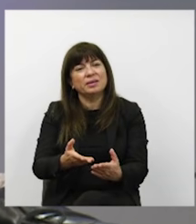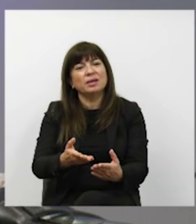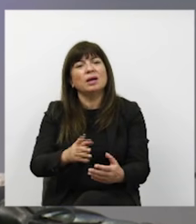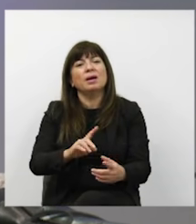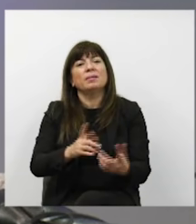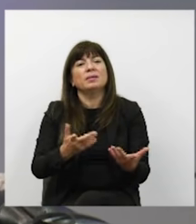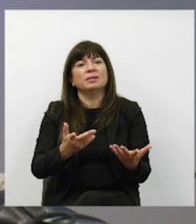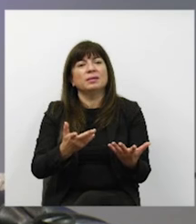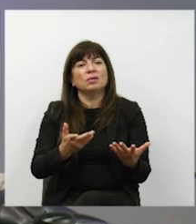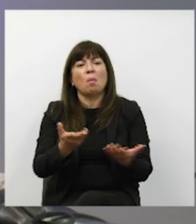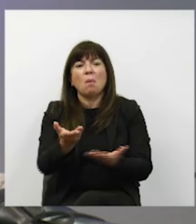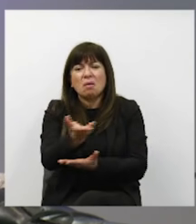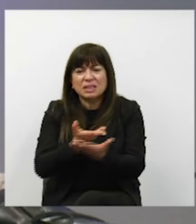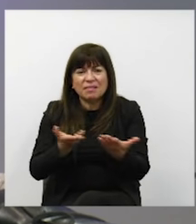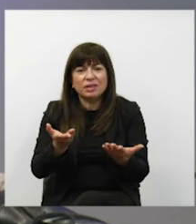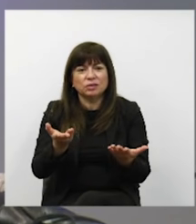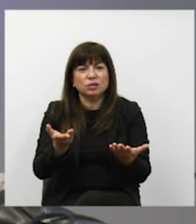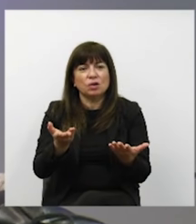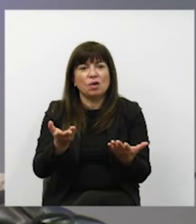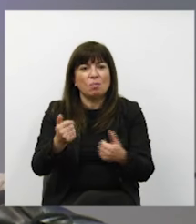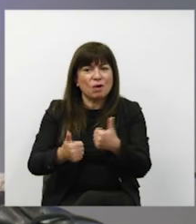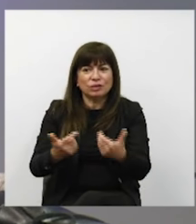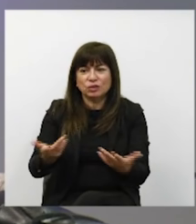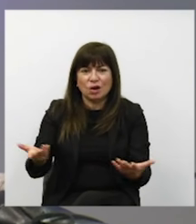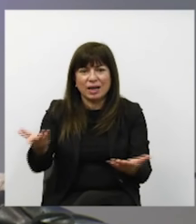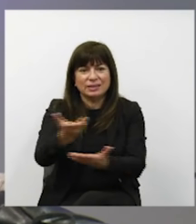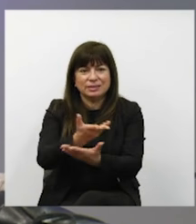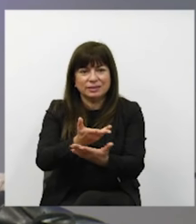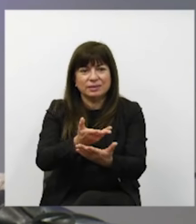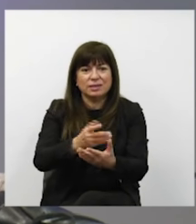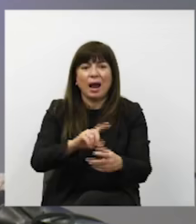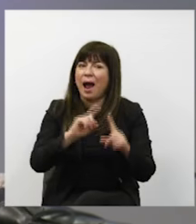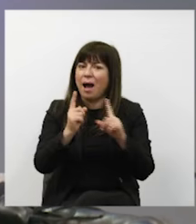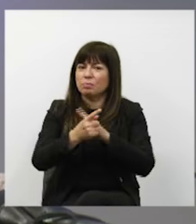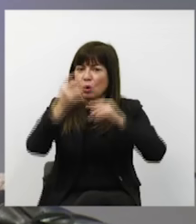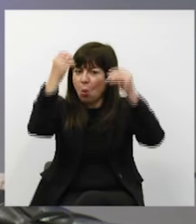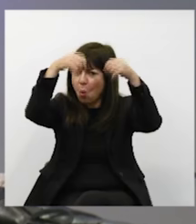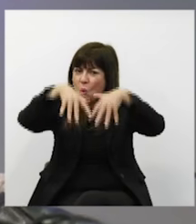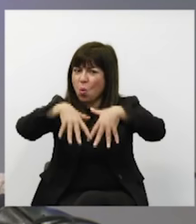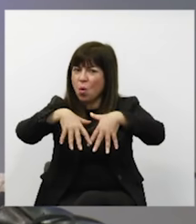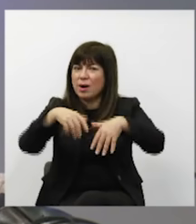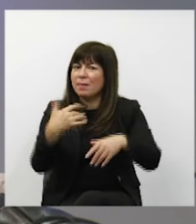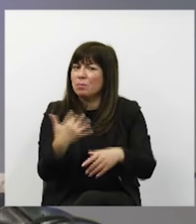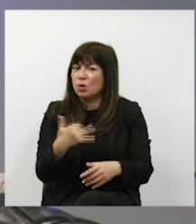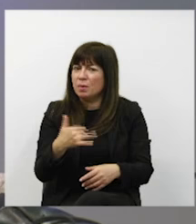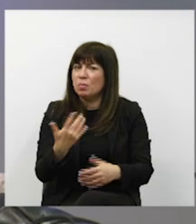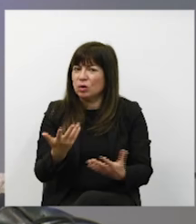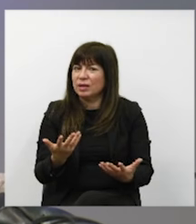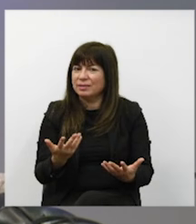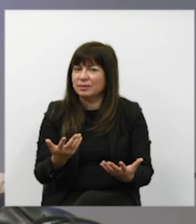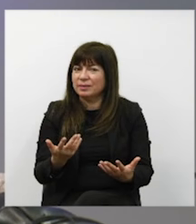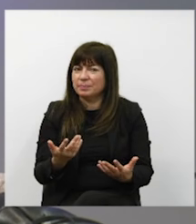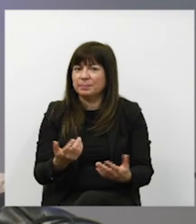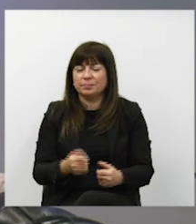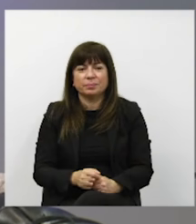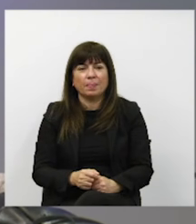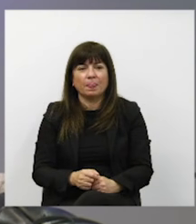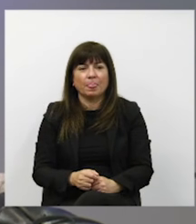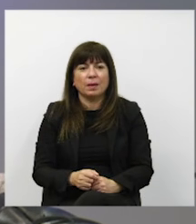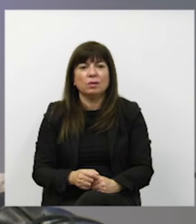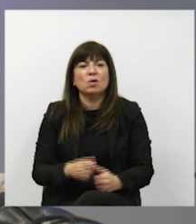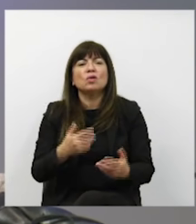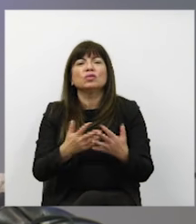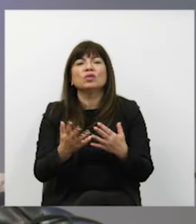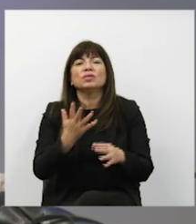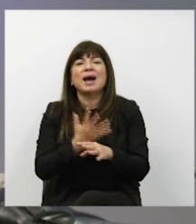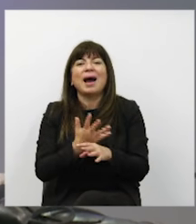profesiones. Entonces, así como también el desafío de cambiar los currículums que tú decías, Sebastián, uno piensa, bueno, ¿dónde está